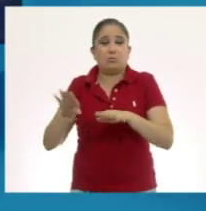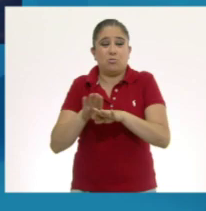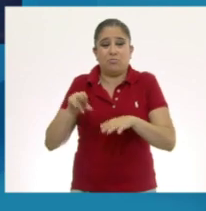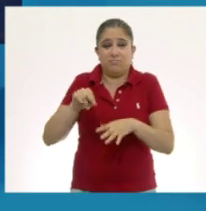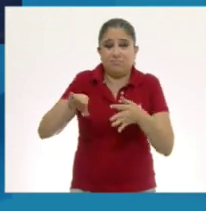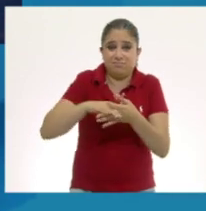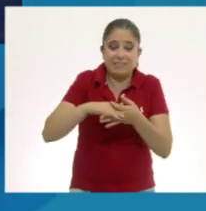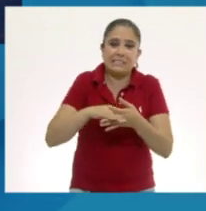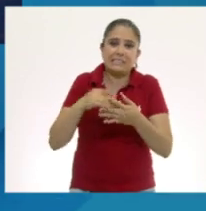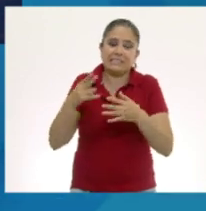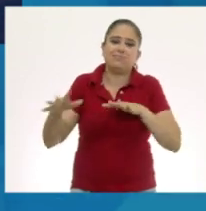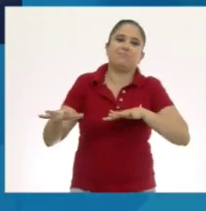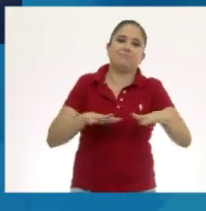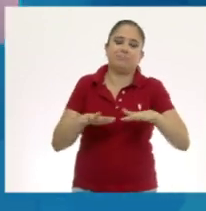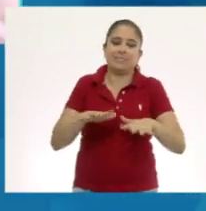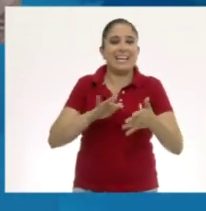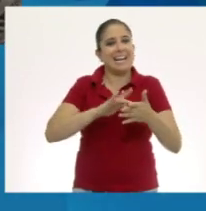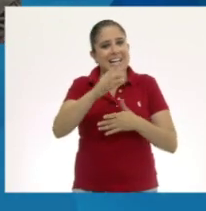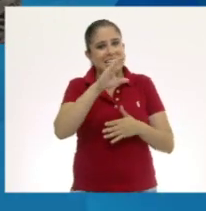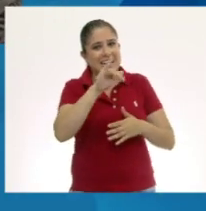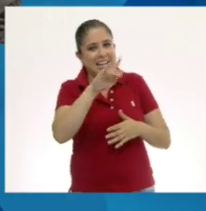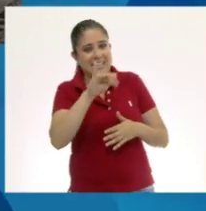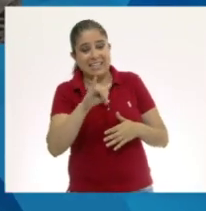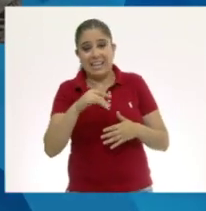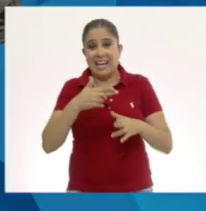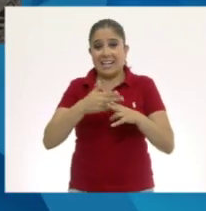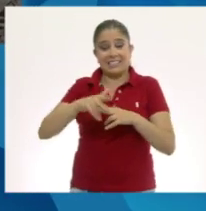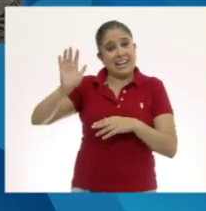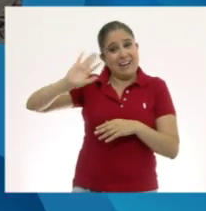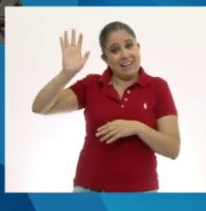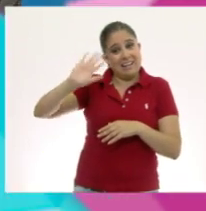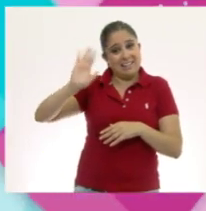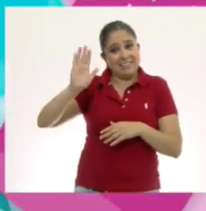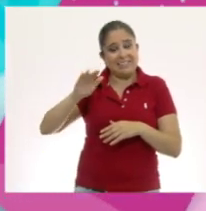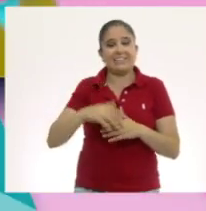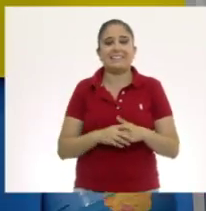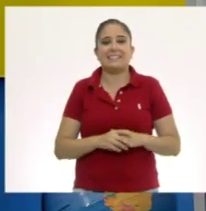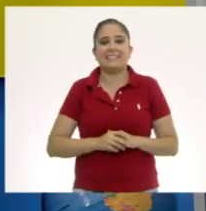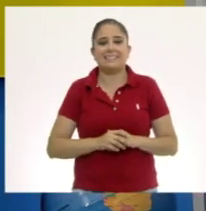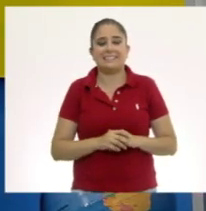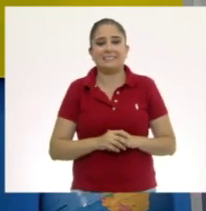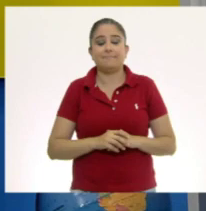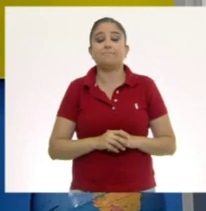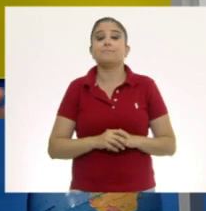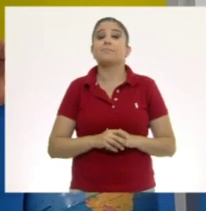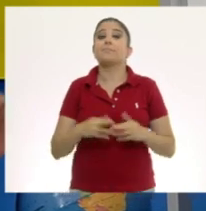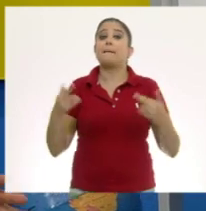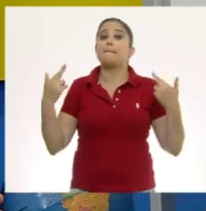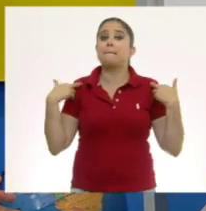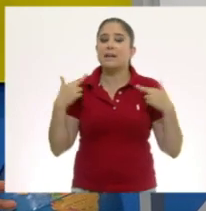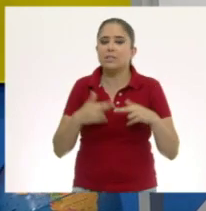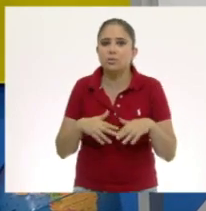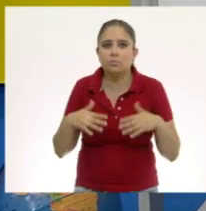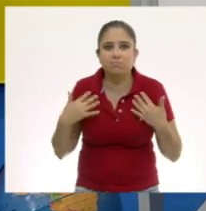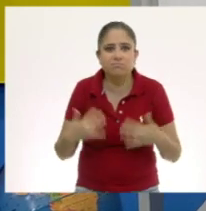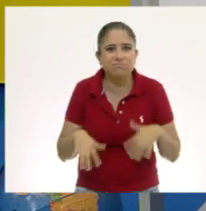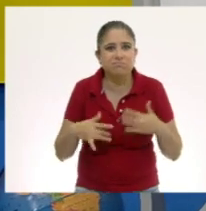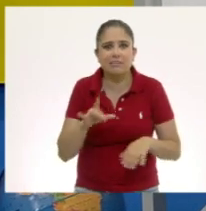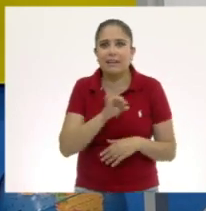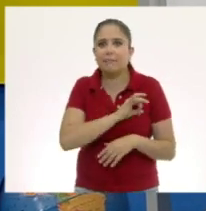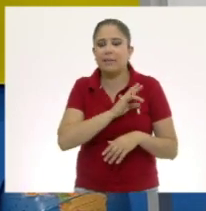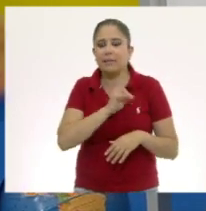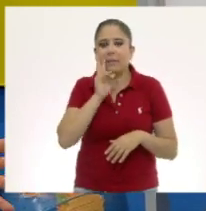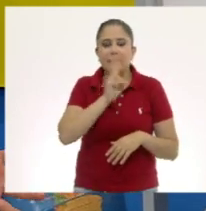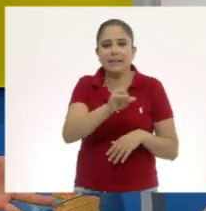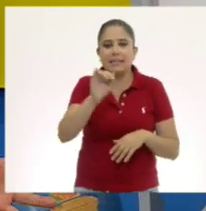transformantes. Gracias, Tlali. Hasta luego, internautas. Maestro, qué miedo de estar viendo todas estas